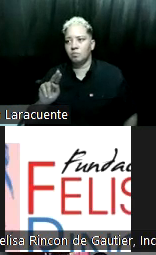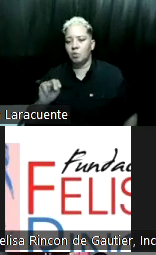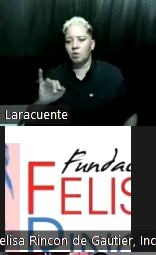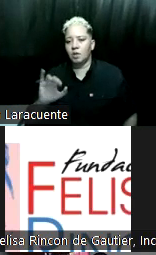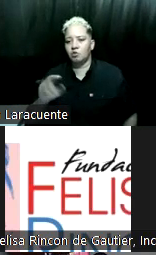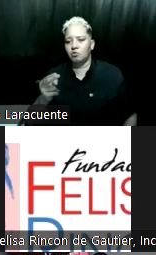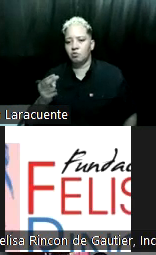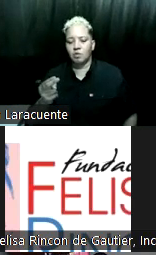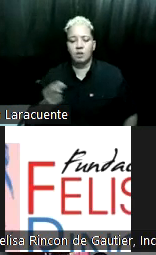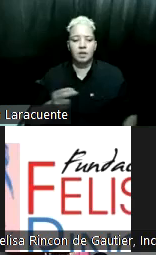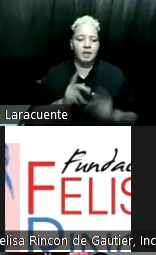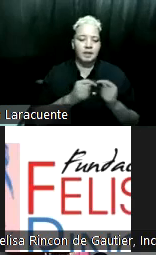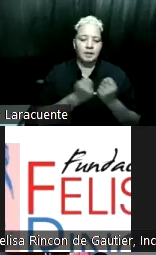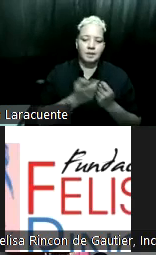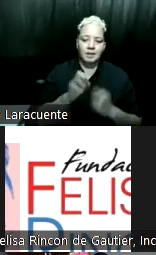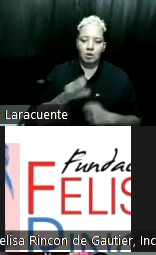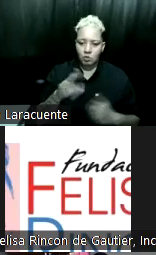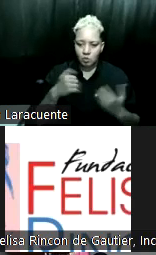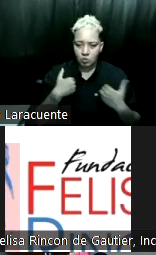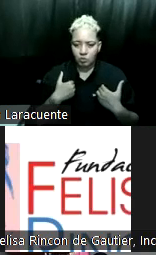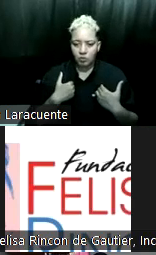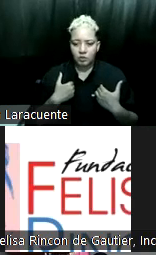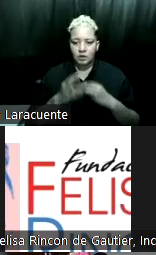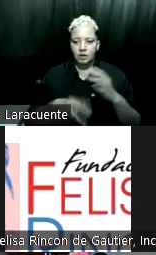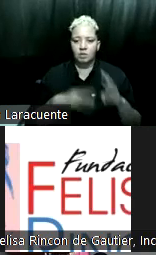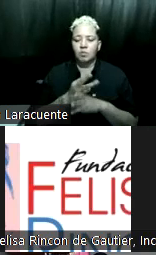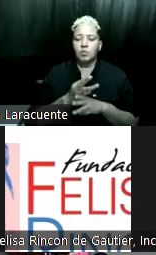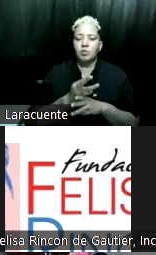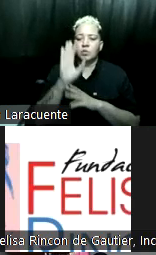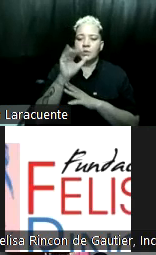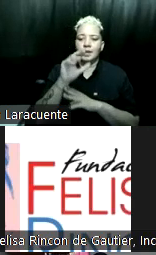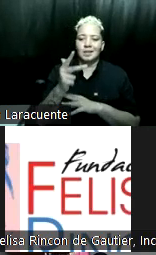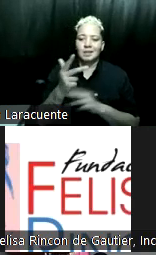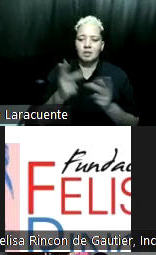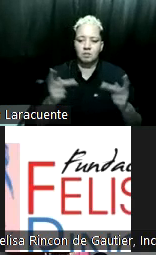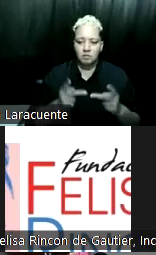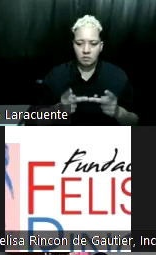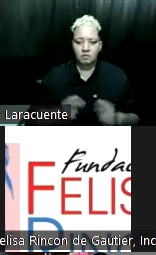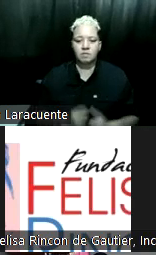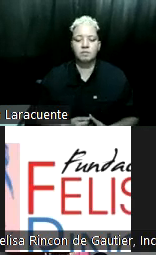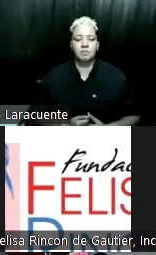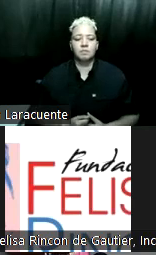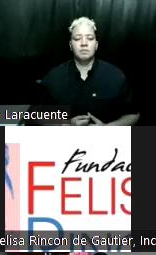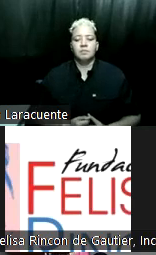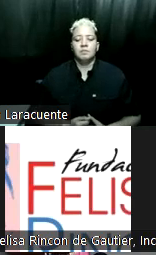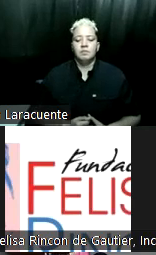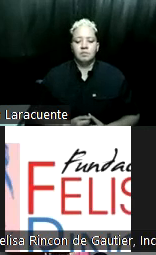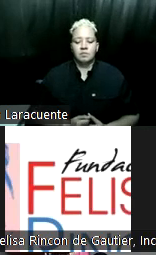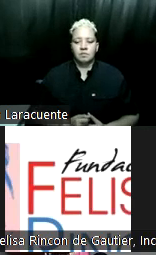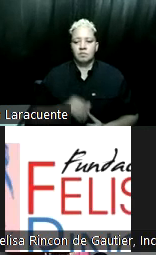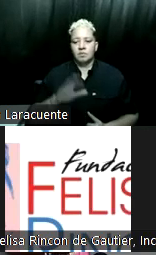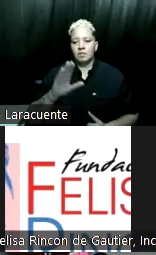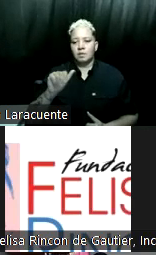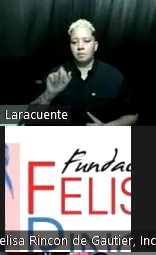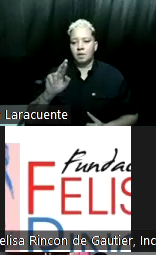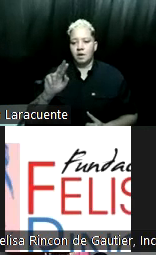Unidos obtuvo en el mundo básquet el tercer lugar. Y Bartow también fue